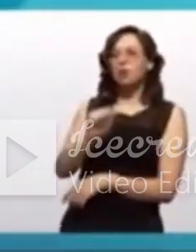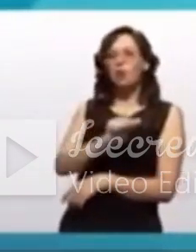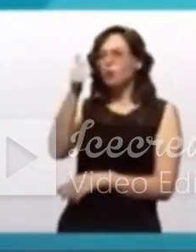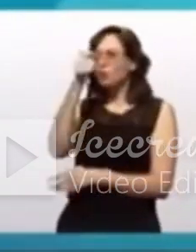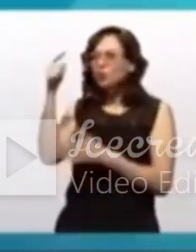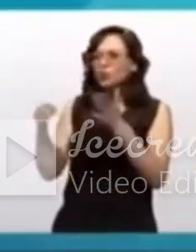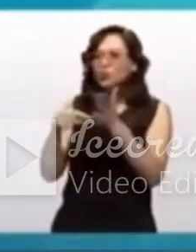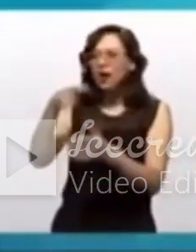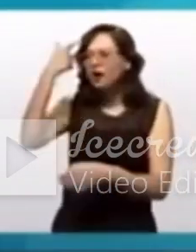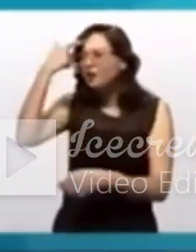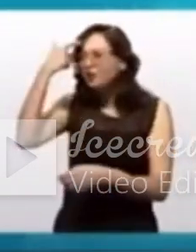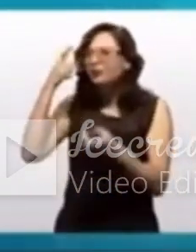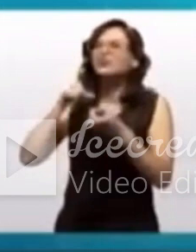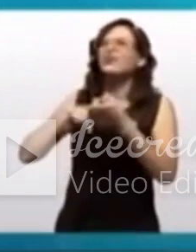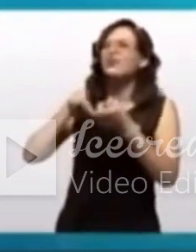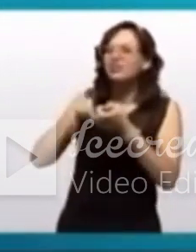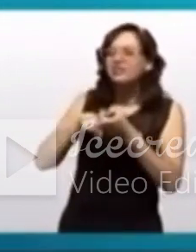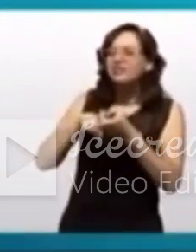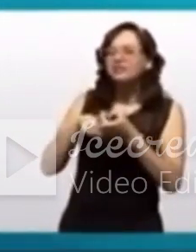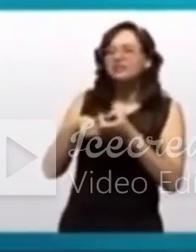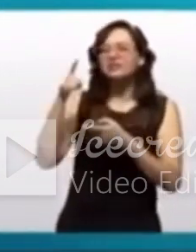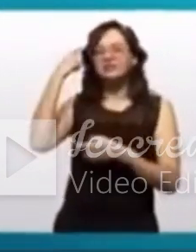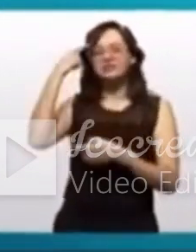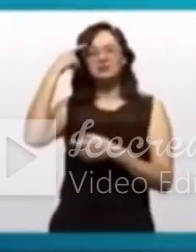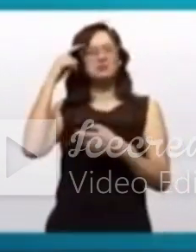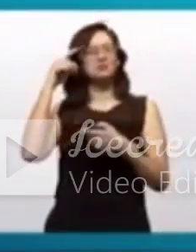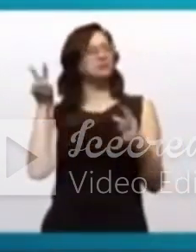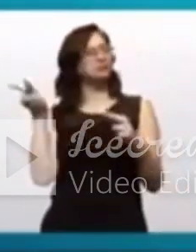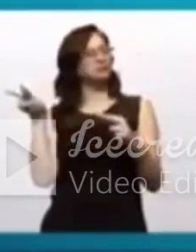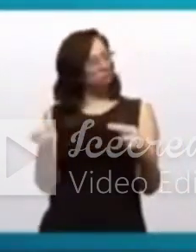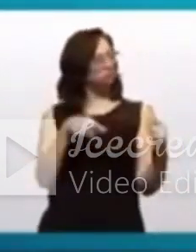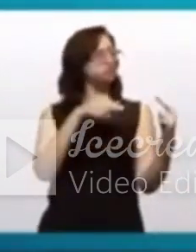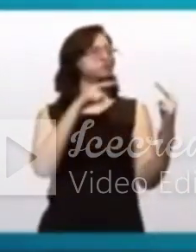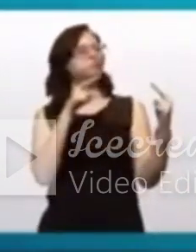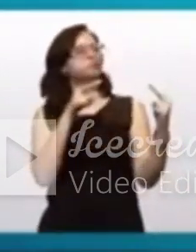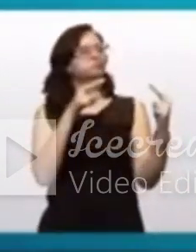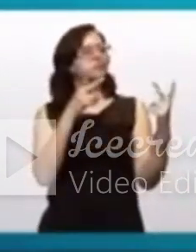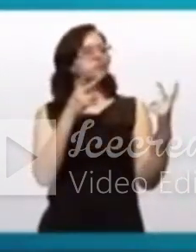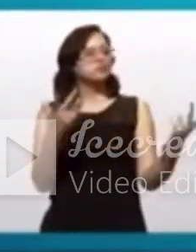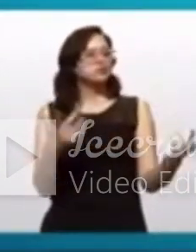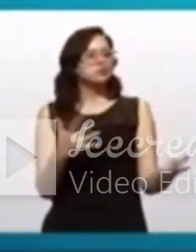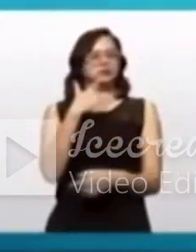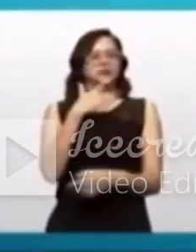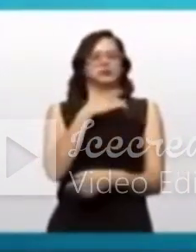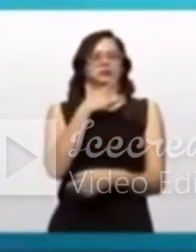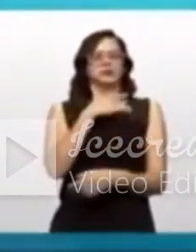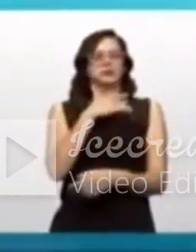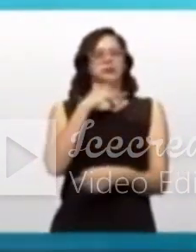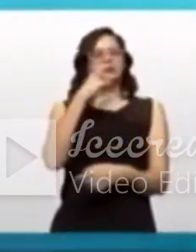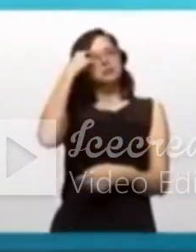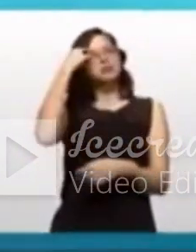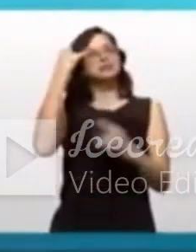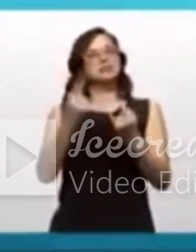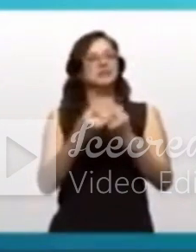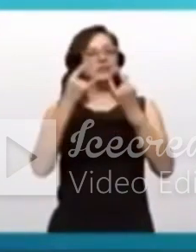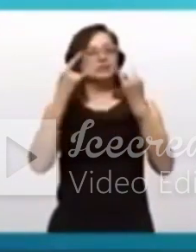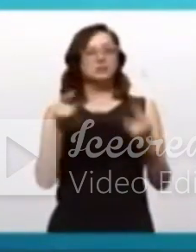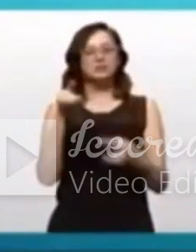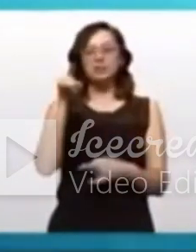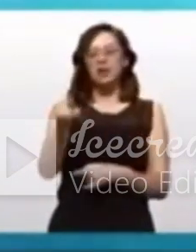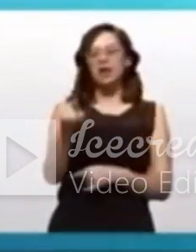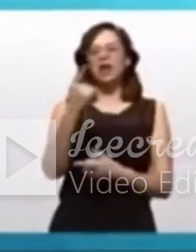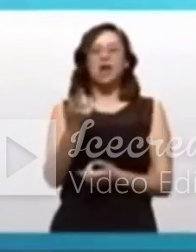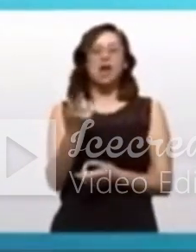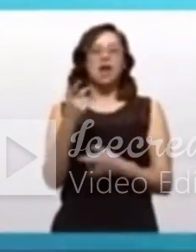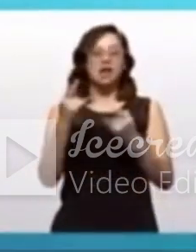lado? Sus palabras te jalaron para volver al mundo. Nombraste a Saint-Exupéry, el episodio en que el zorro promete